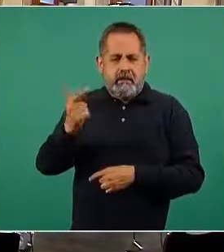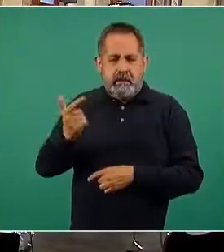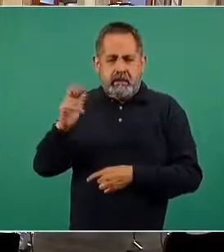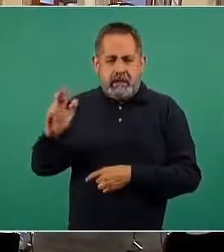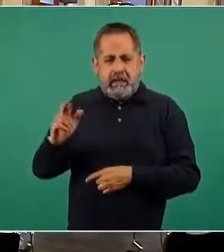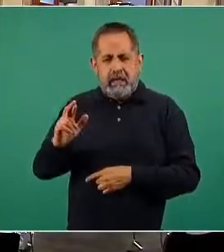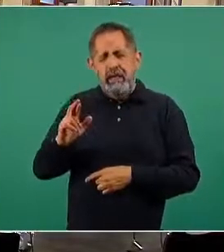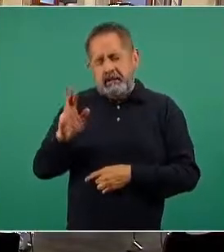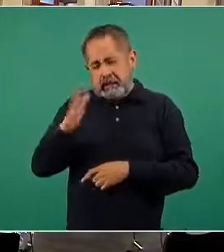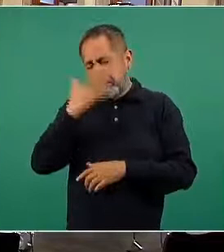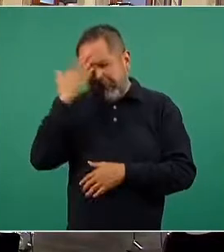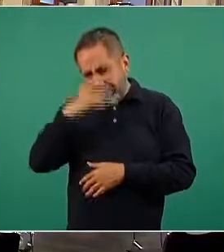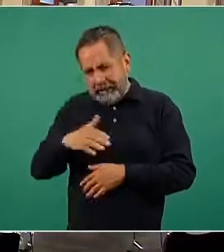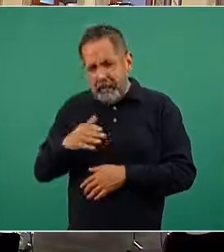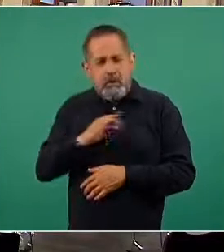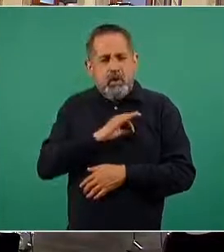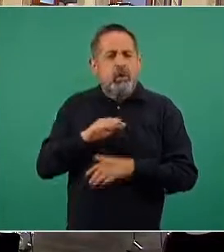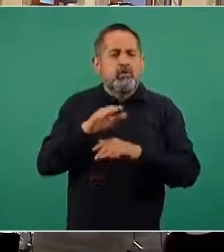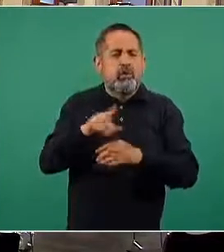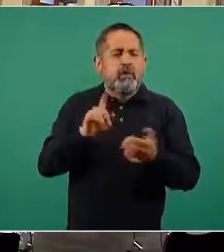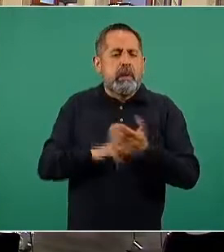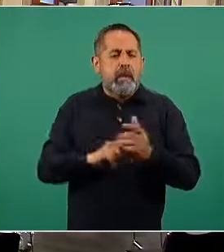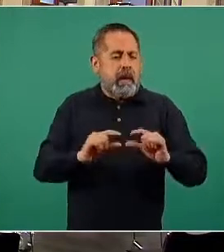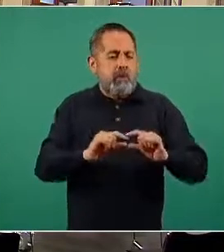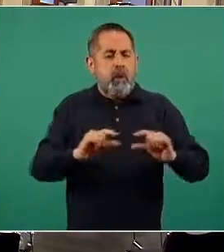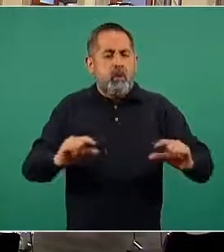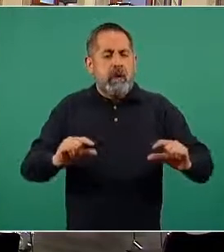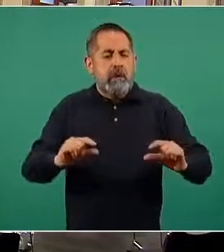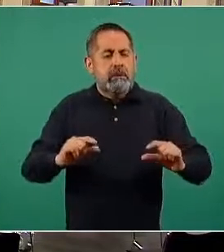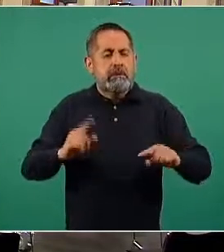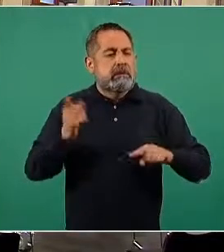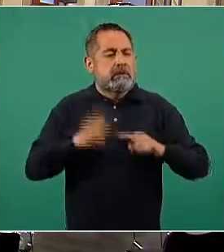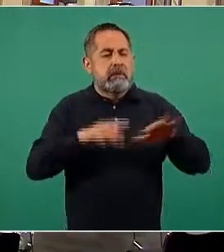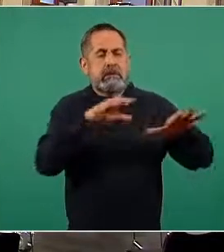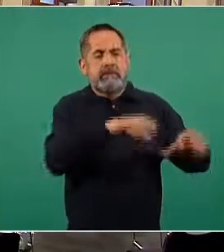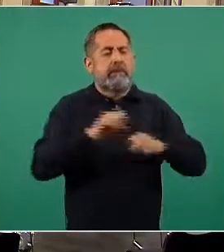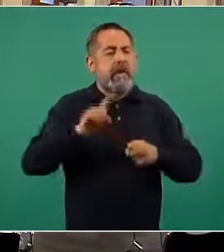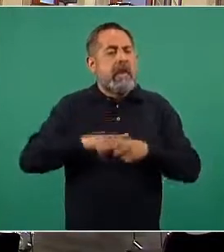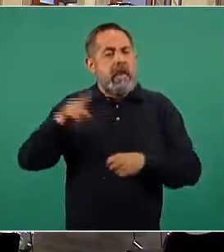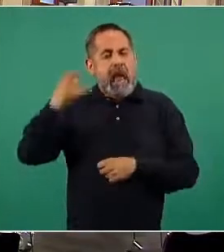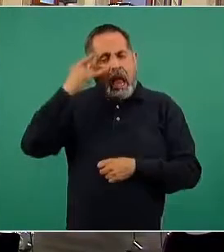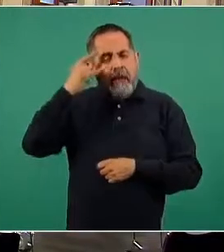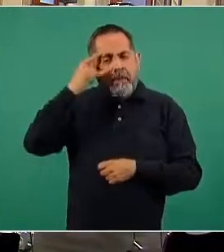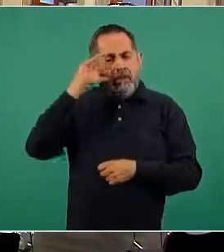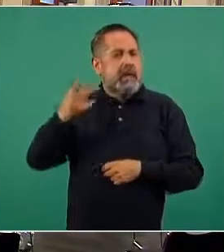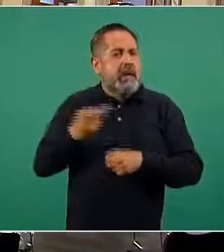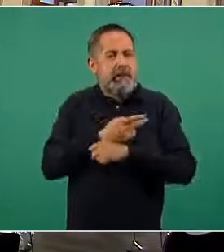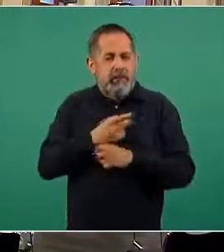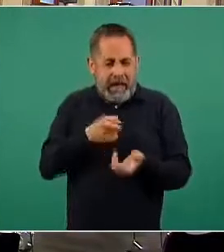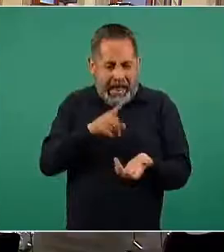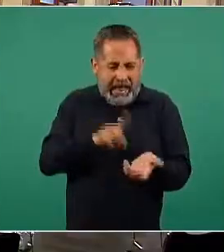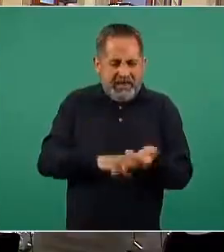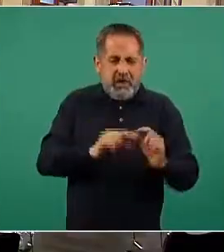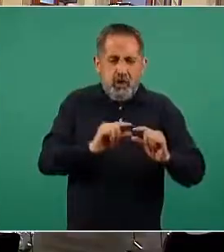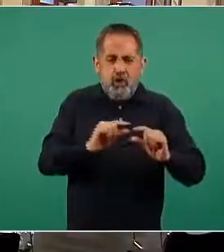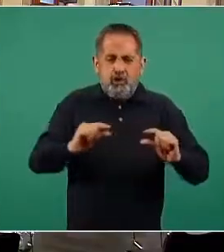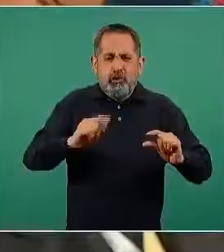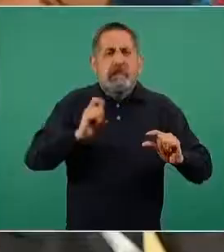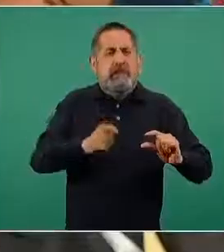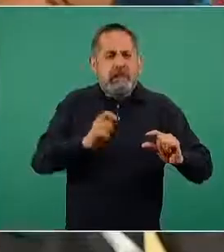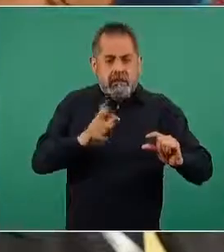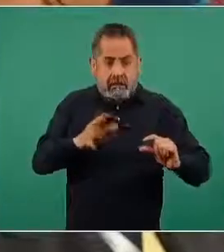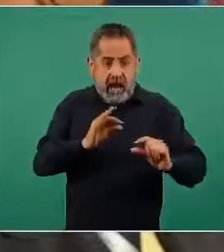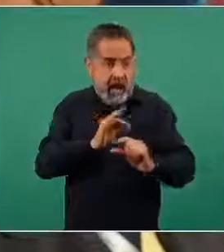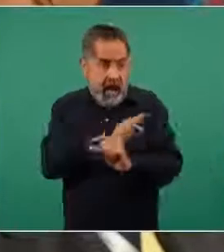había comentado, pero sobre las vacunas decomisadas en Campeche, ¿qué sustancia es la que tenían? ¿Se